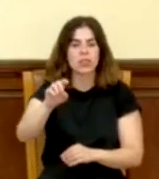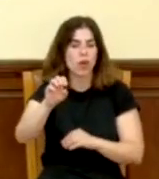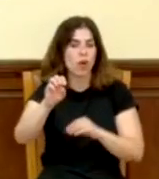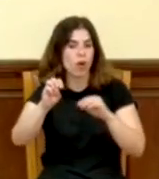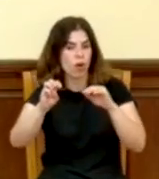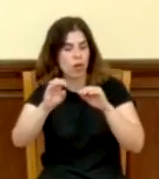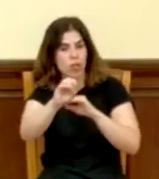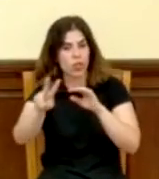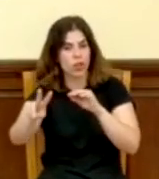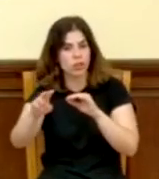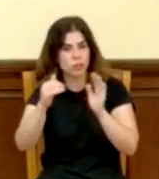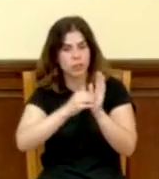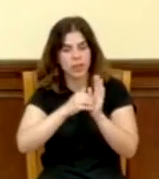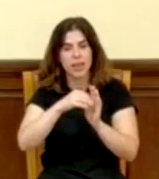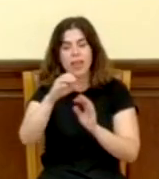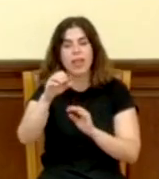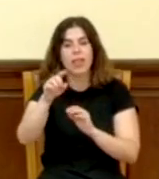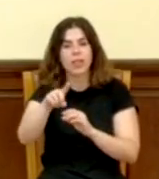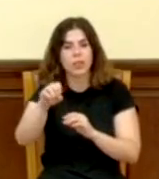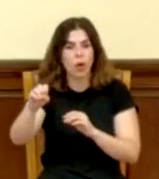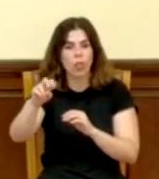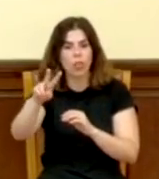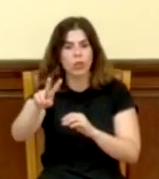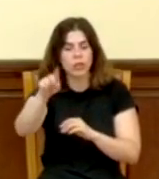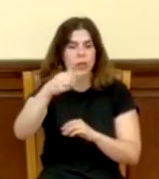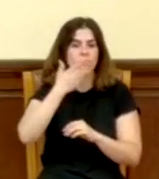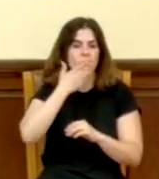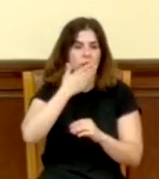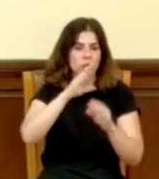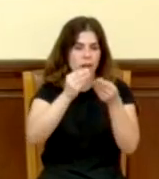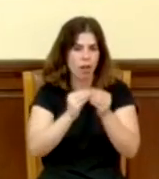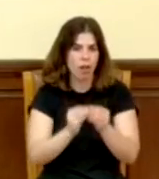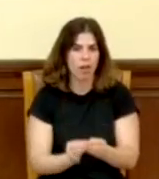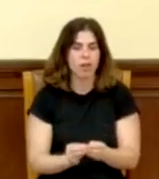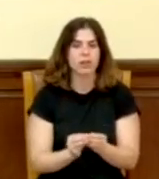102.562,02, reparación de infraestructuras en colegios por importe de